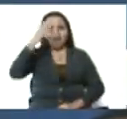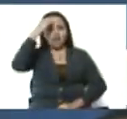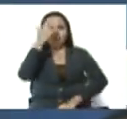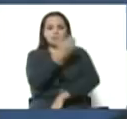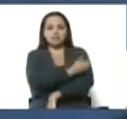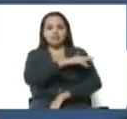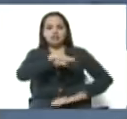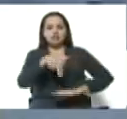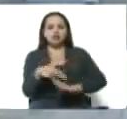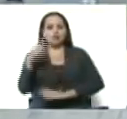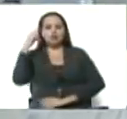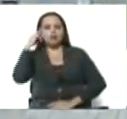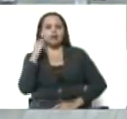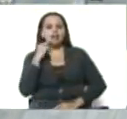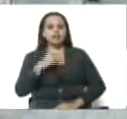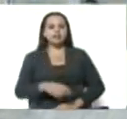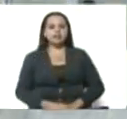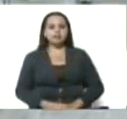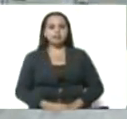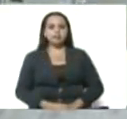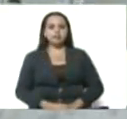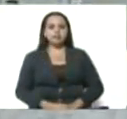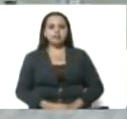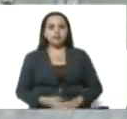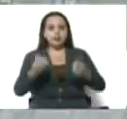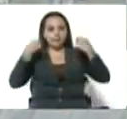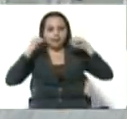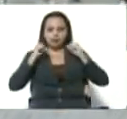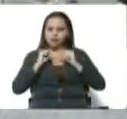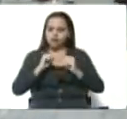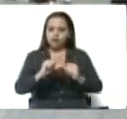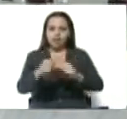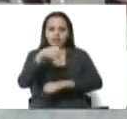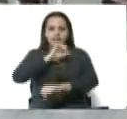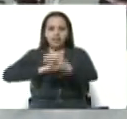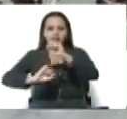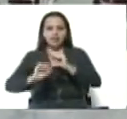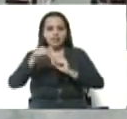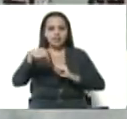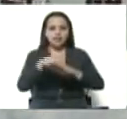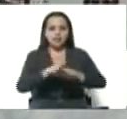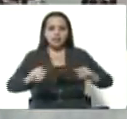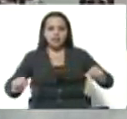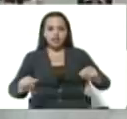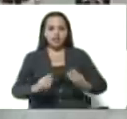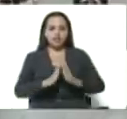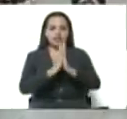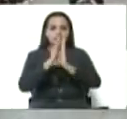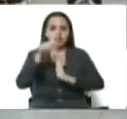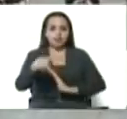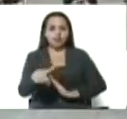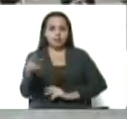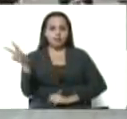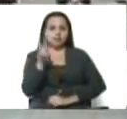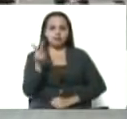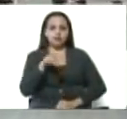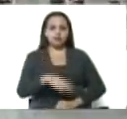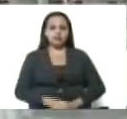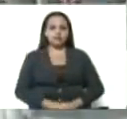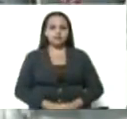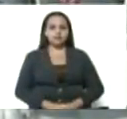bolivariana en el ejercicio permanente de la defensa de esta tierra sagrada que es venezuela